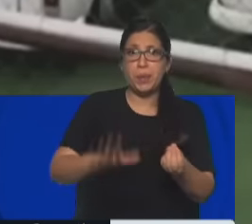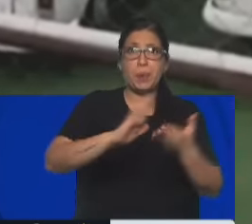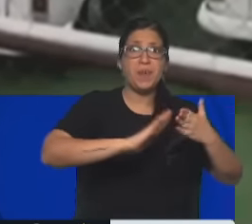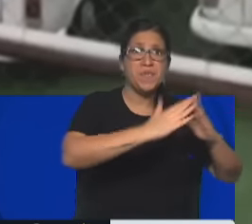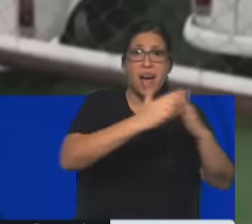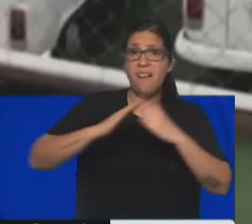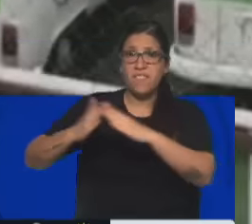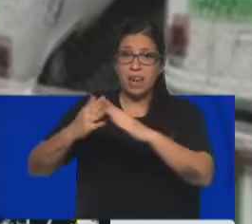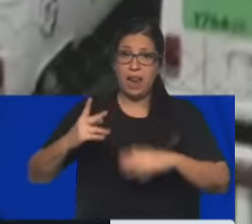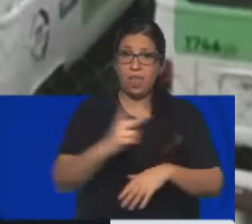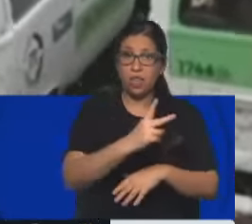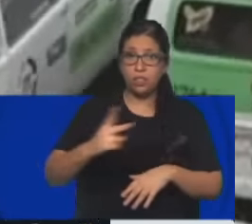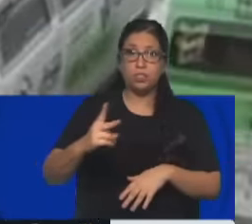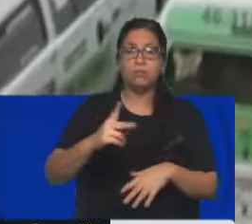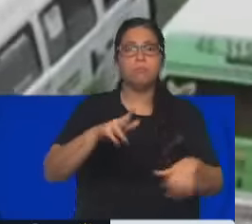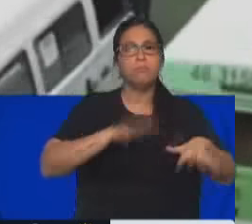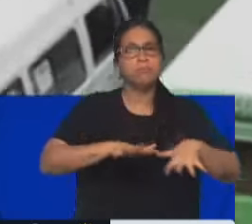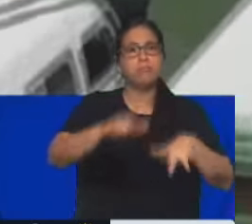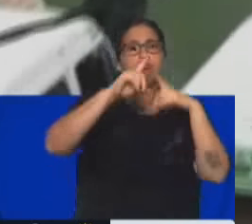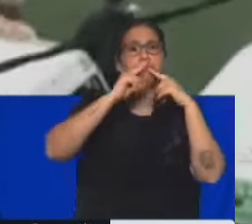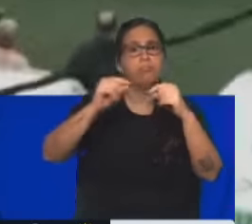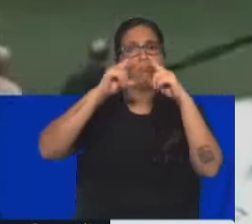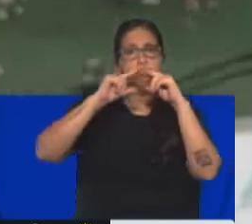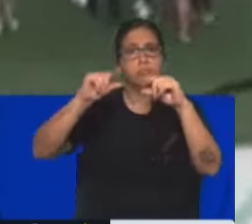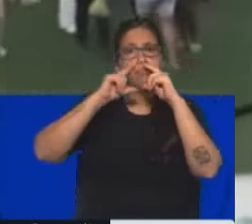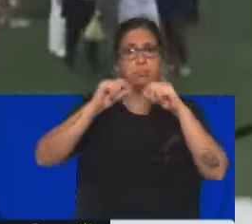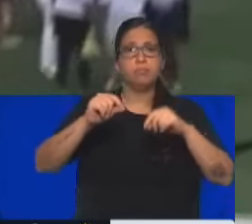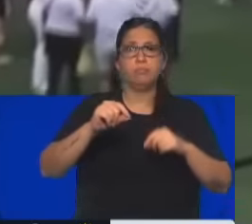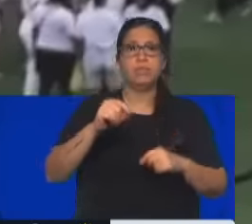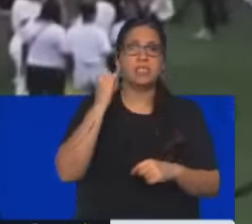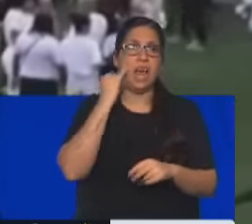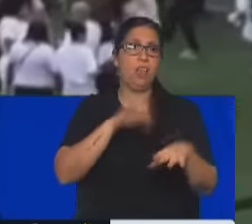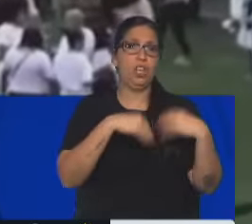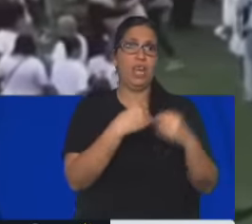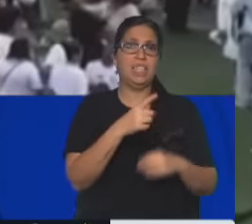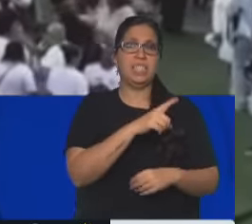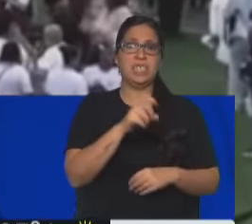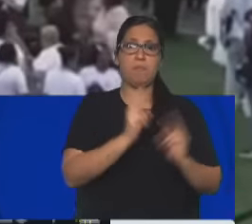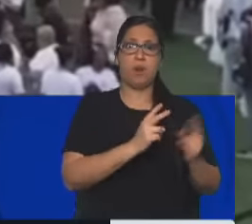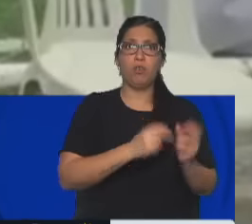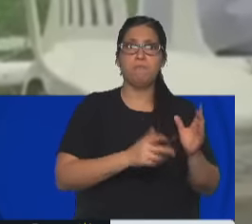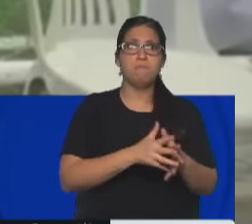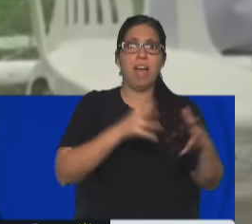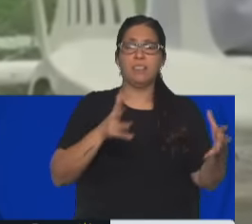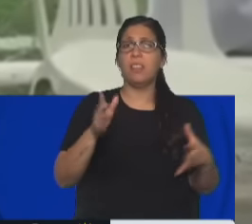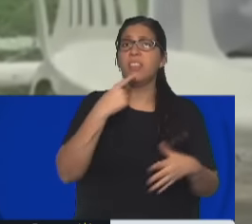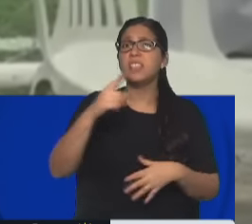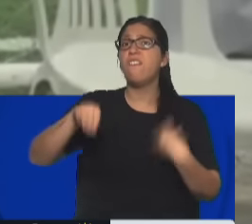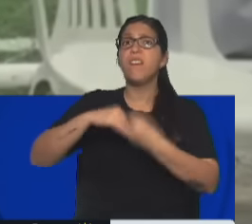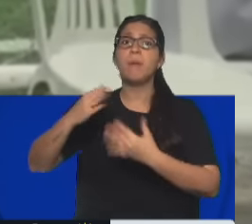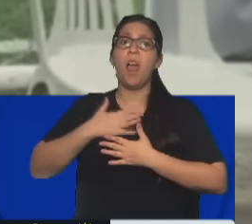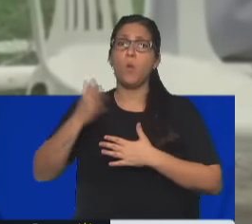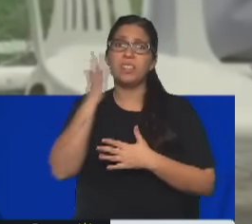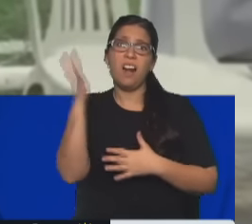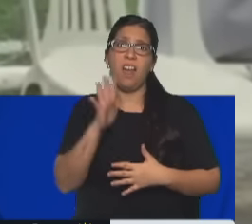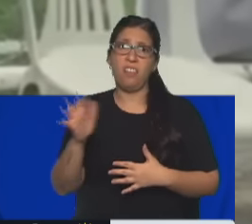justamente por lo sucedido allí en estas dos favelas, con más de 100 muertos. Estaban diciendo, bueno, nuestros familiares nada tenían que ver con